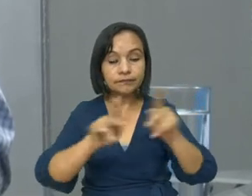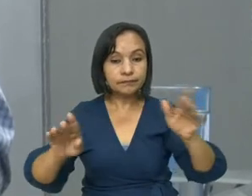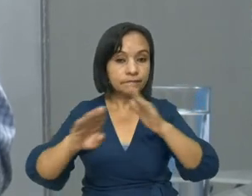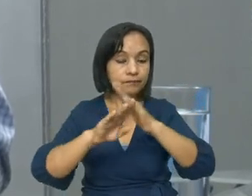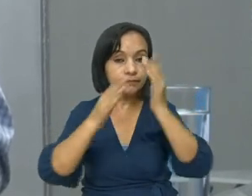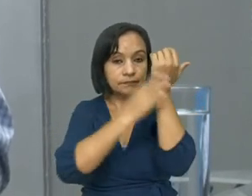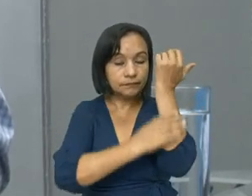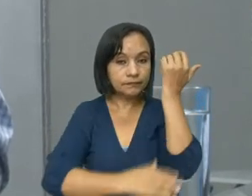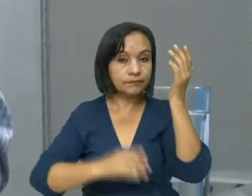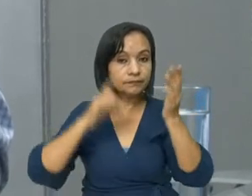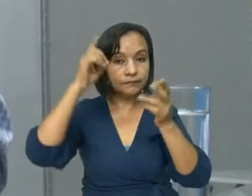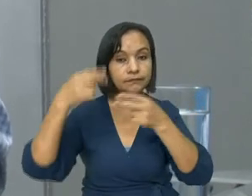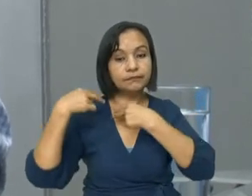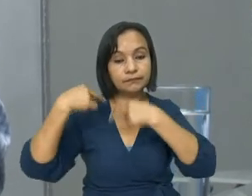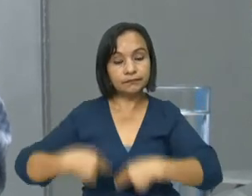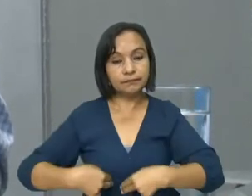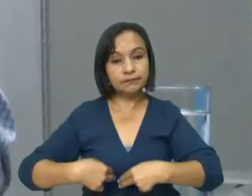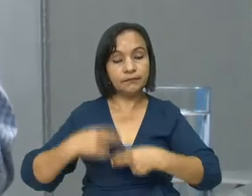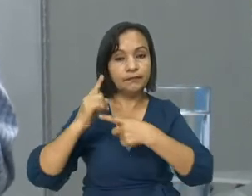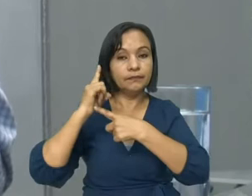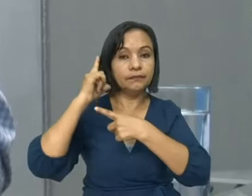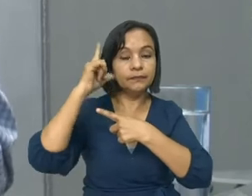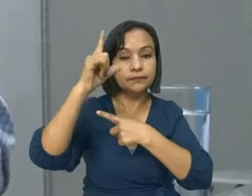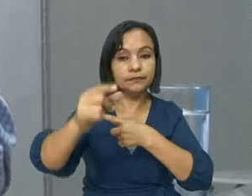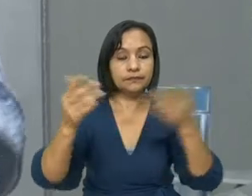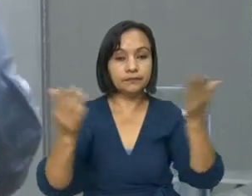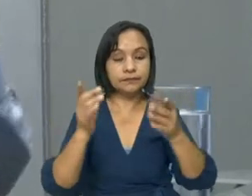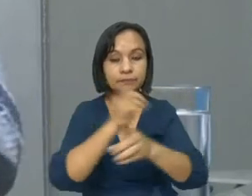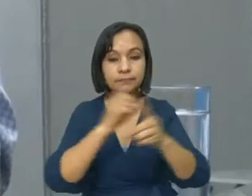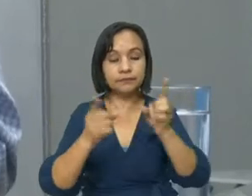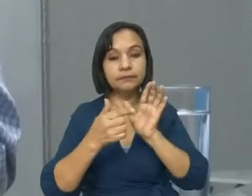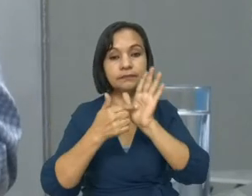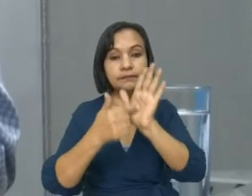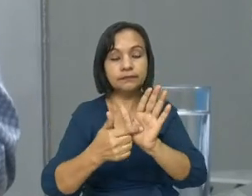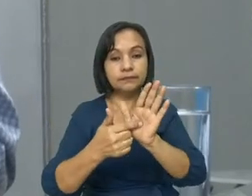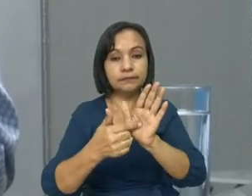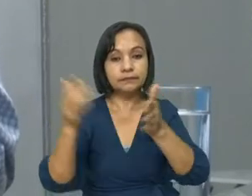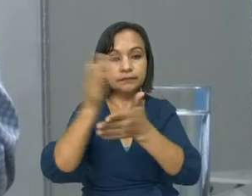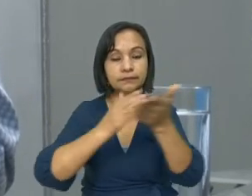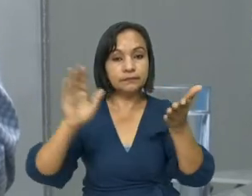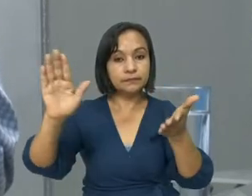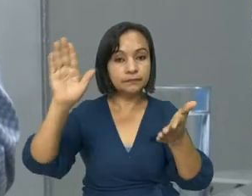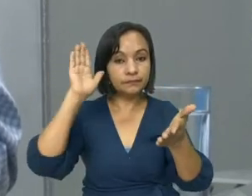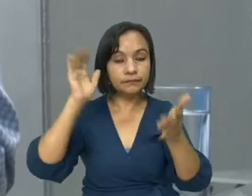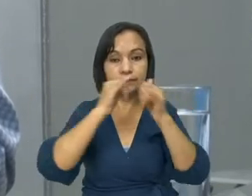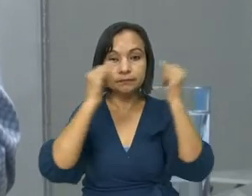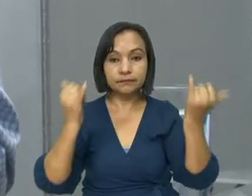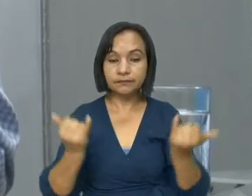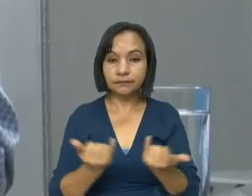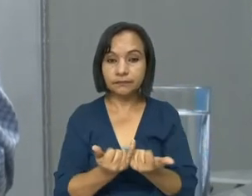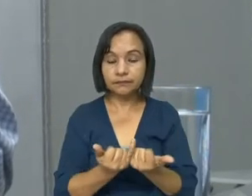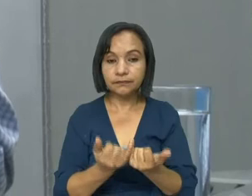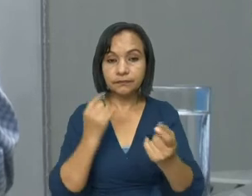pobreza para el desarrollo humano, y a largo plazo, como es cumplir, por ejemplo, con algunos compromisos internacionales, como